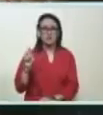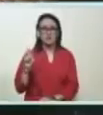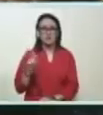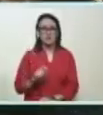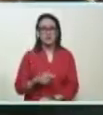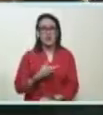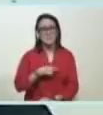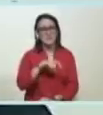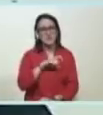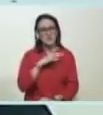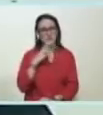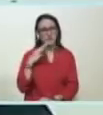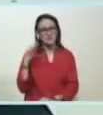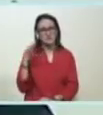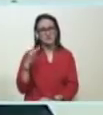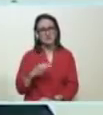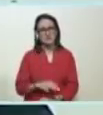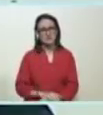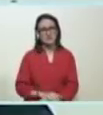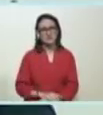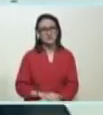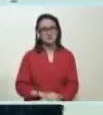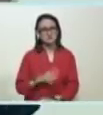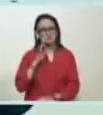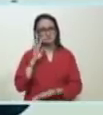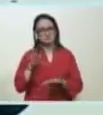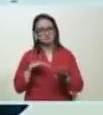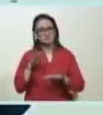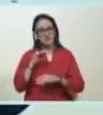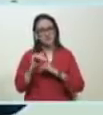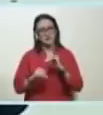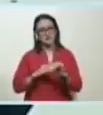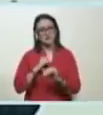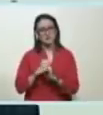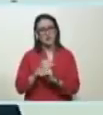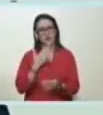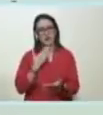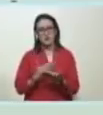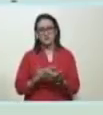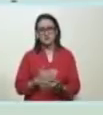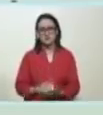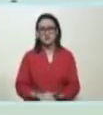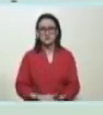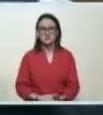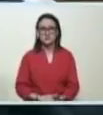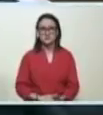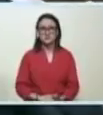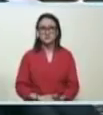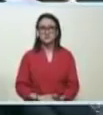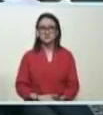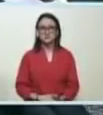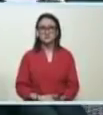intelectual español y francés, que vino como observador internacional. Gracias.